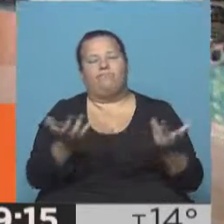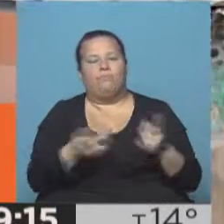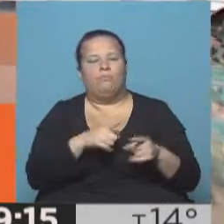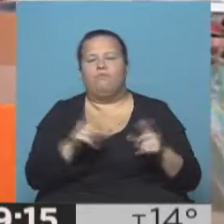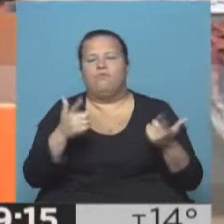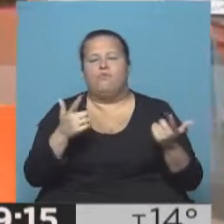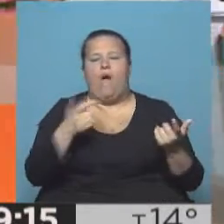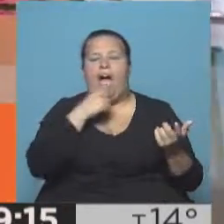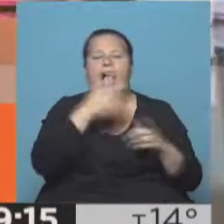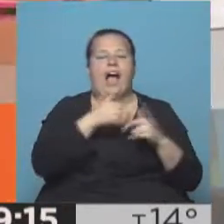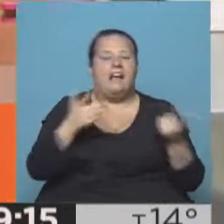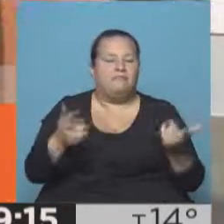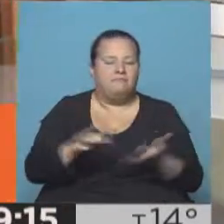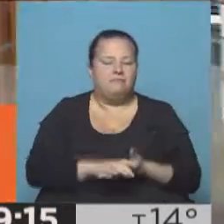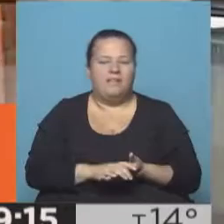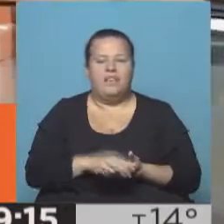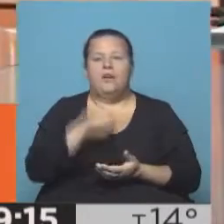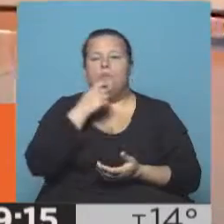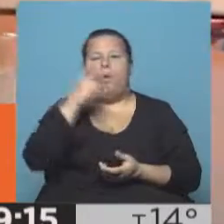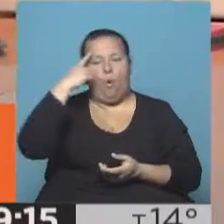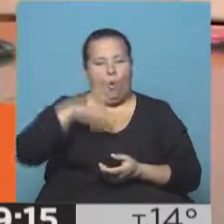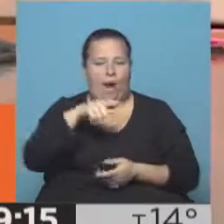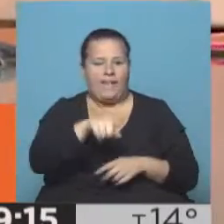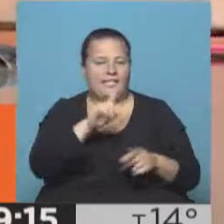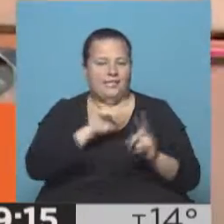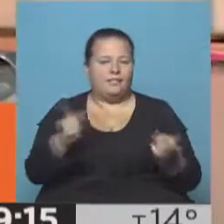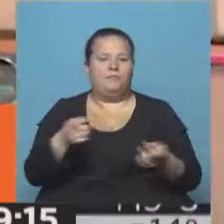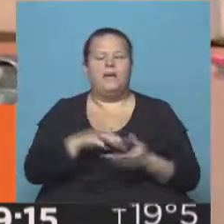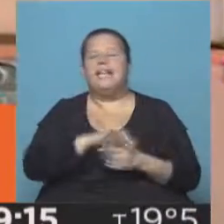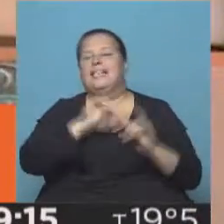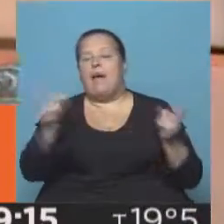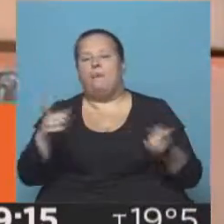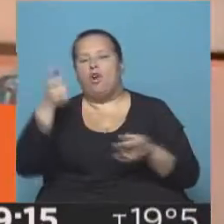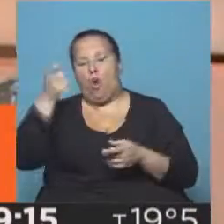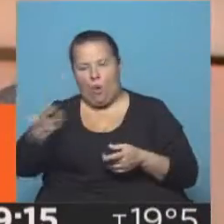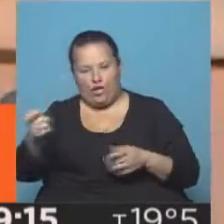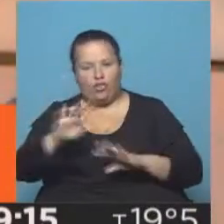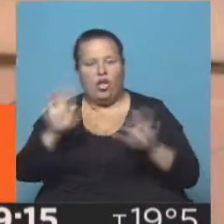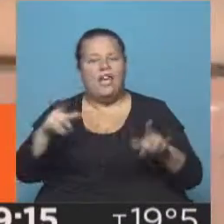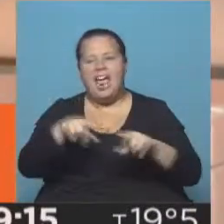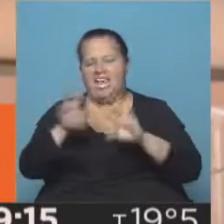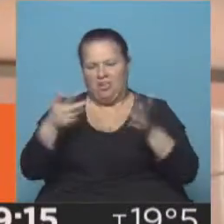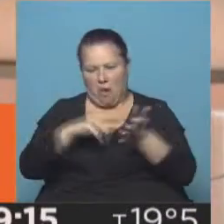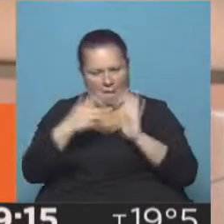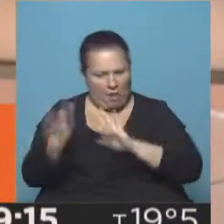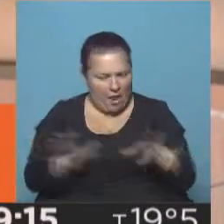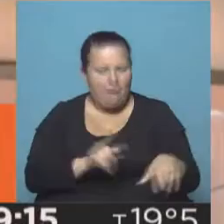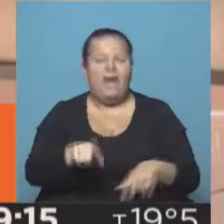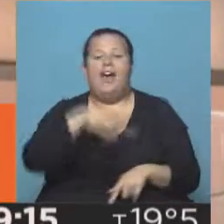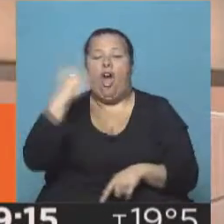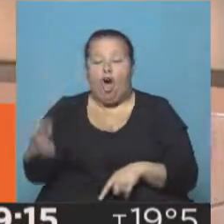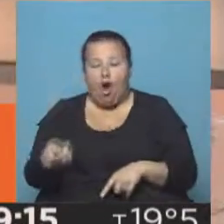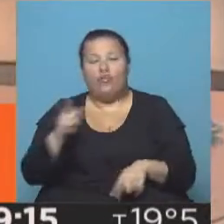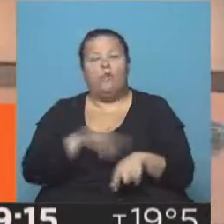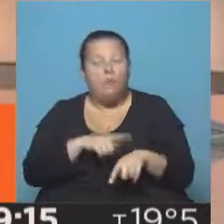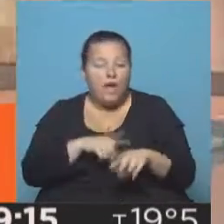van en contra del principio no bis in idem, ¿no? Es decir, que no ser juzgado 2 veces por el mismo hecho, Exacto. ni de la cosa juzgada. Es decir, que esos no habría inconvenientes. Después, hay procesos